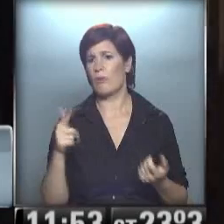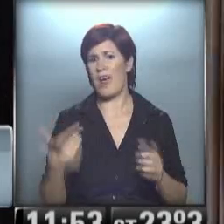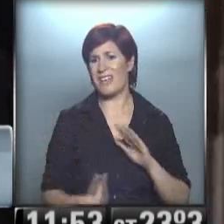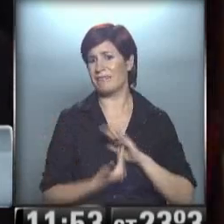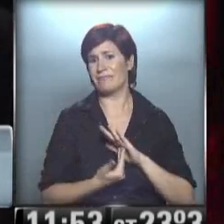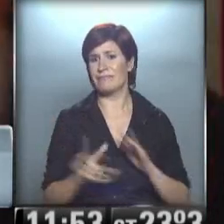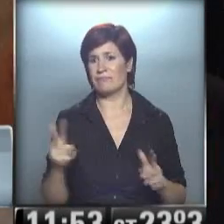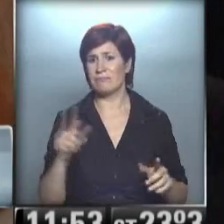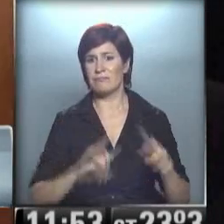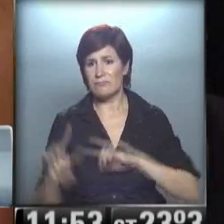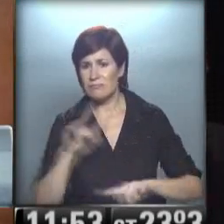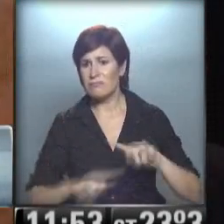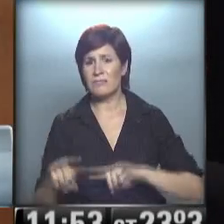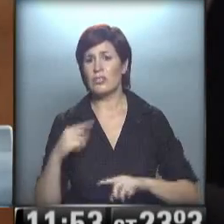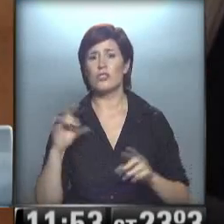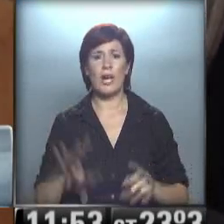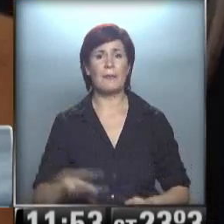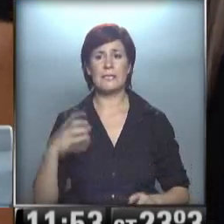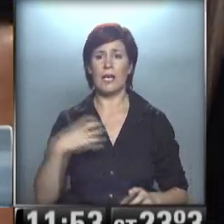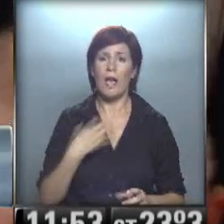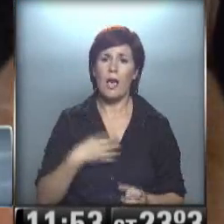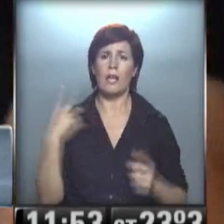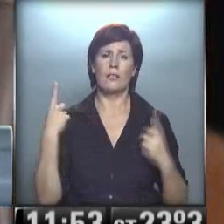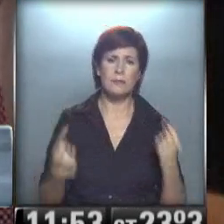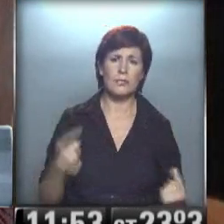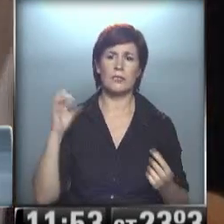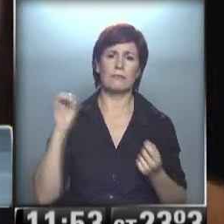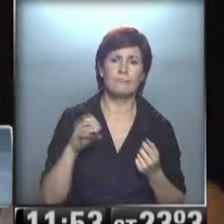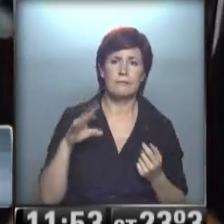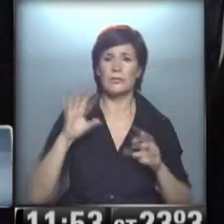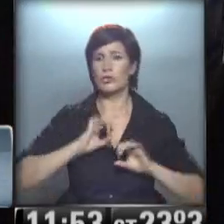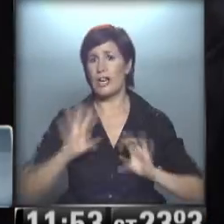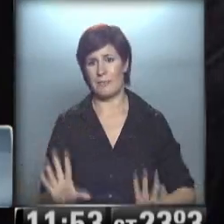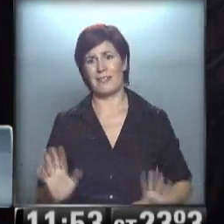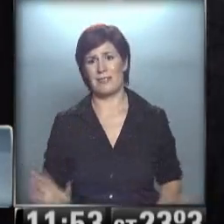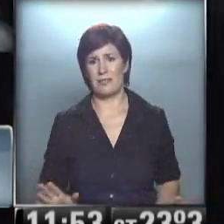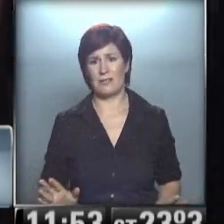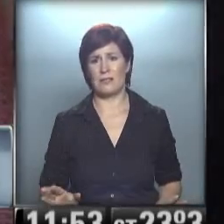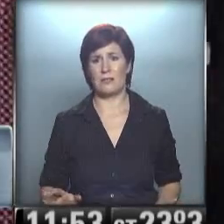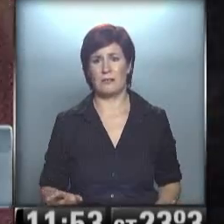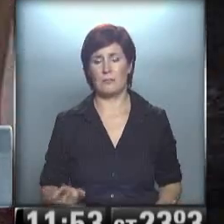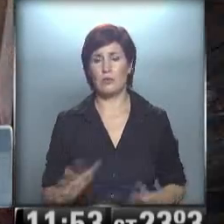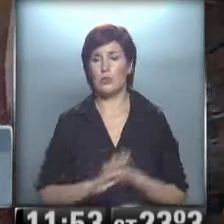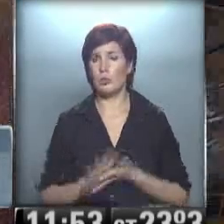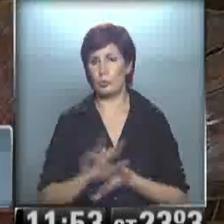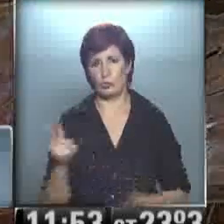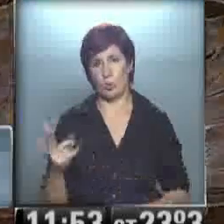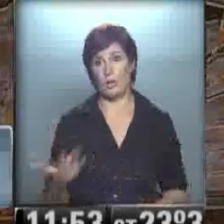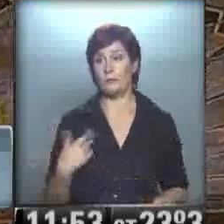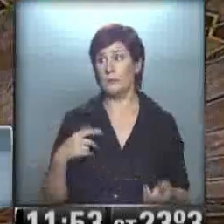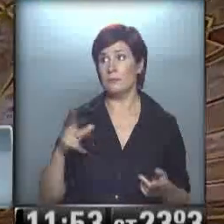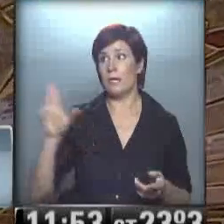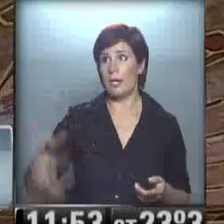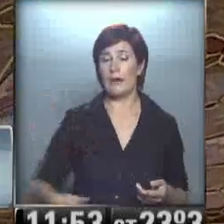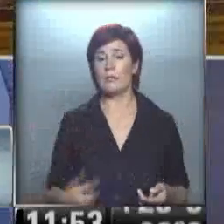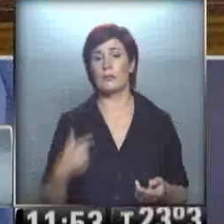de crítica permanente más que un protagonismo a la hora de defender la estabilidad. Y fíjate, Alejandro, que esto que vos decís, que es cierto, se está